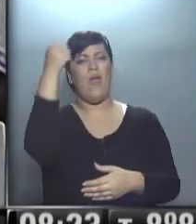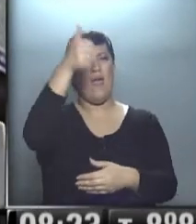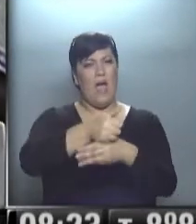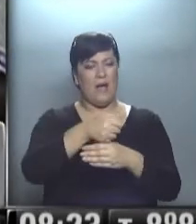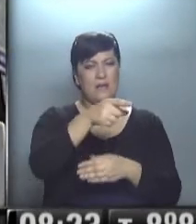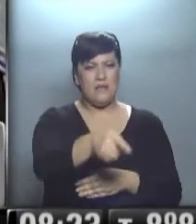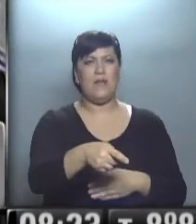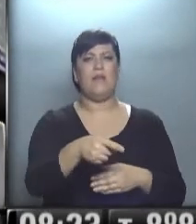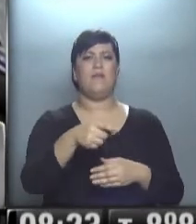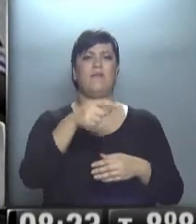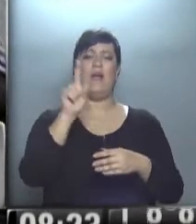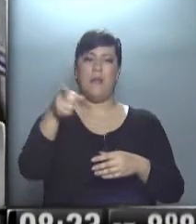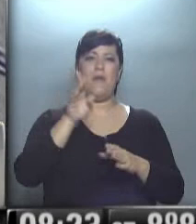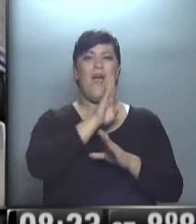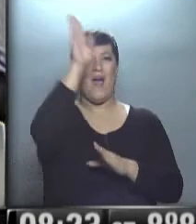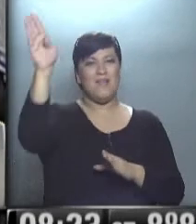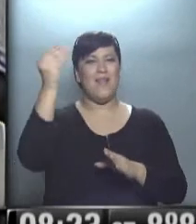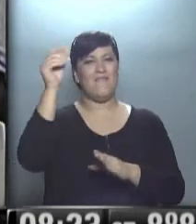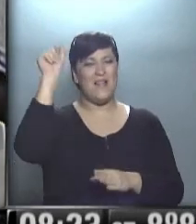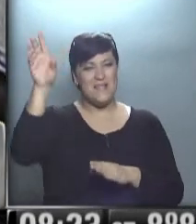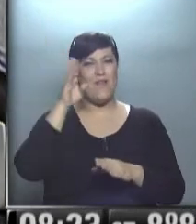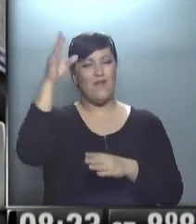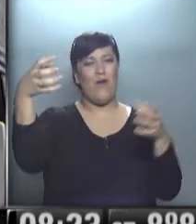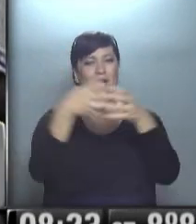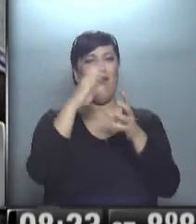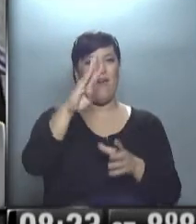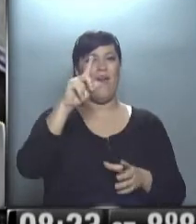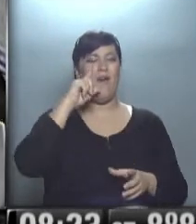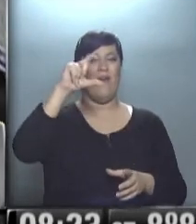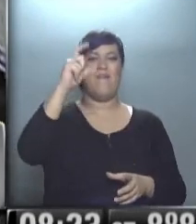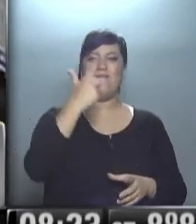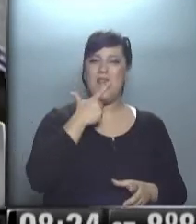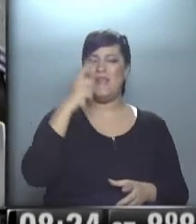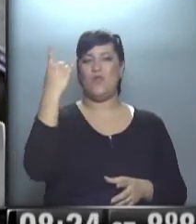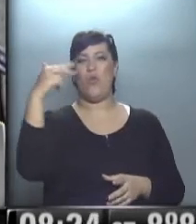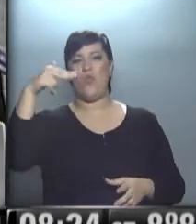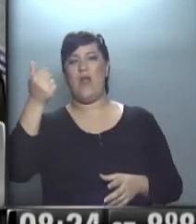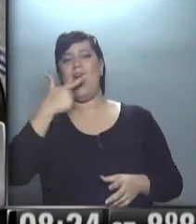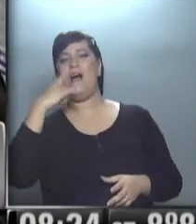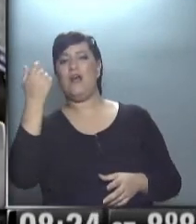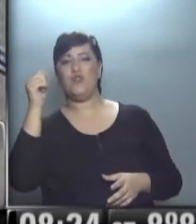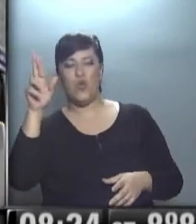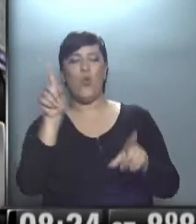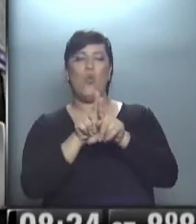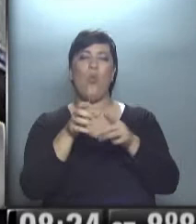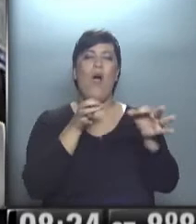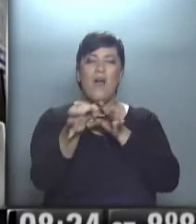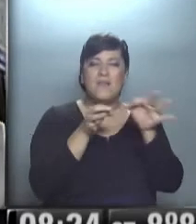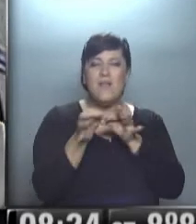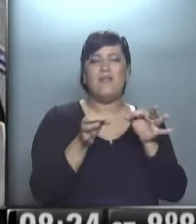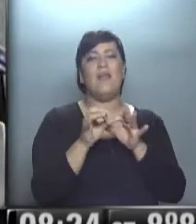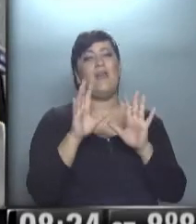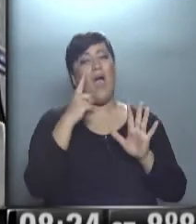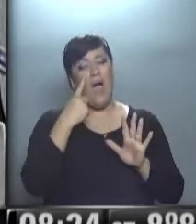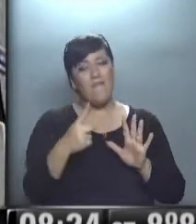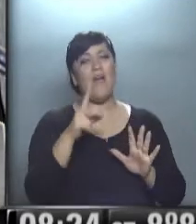foro como es brics unasur forma parte de también una estrategia que nos va a permitir el próximo 29 de julio dios mediante